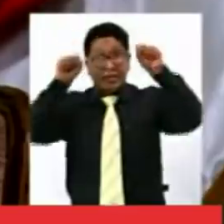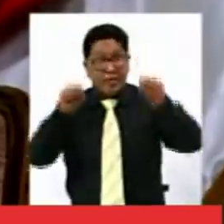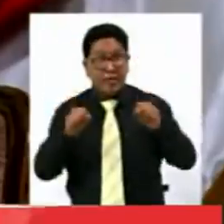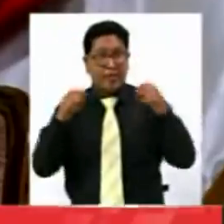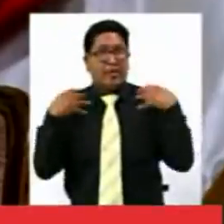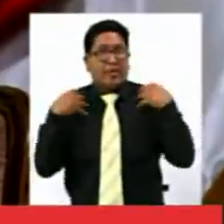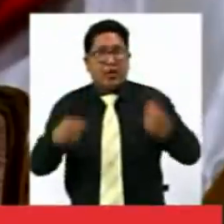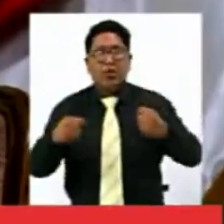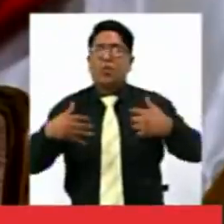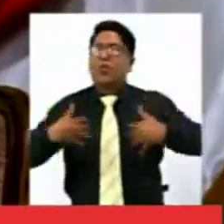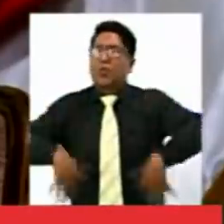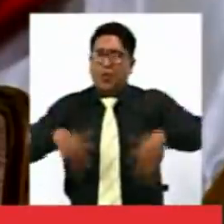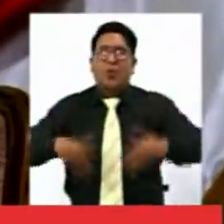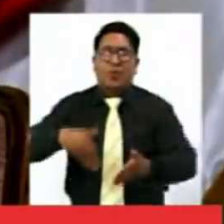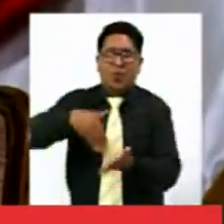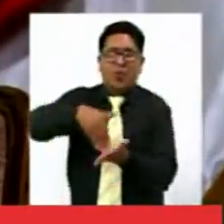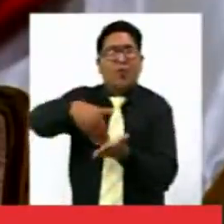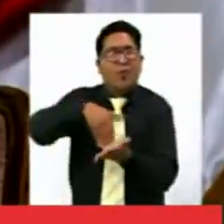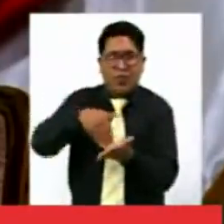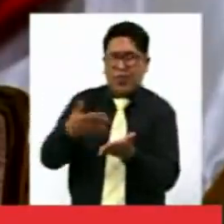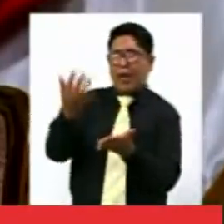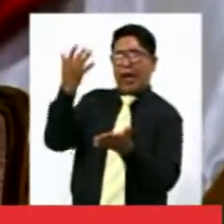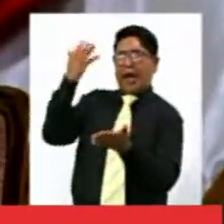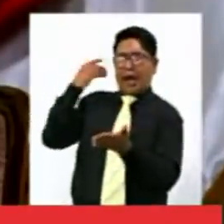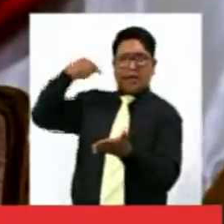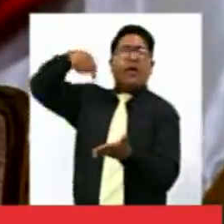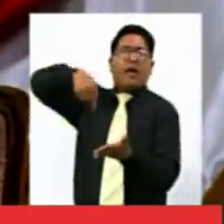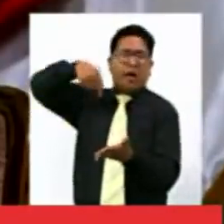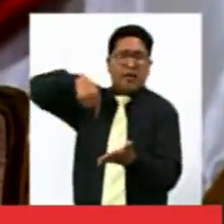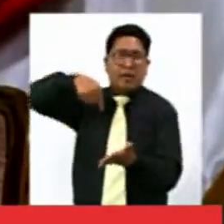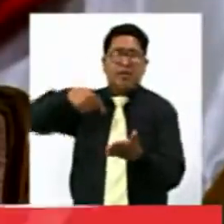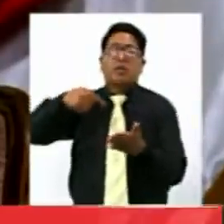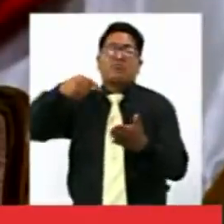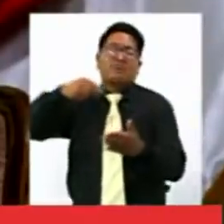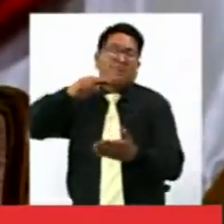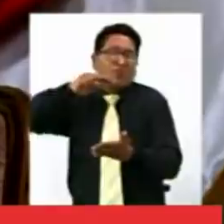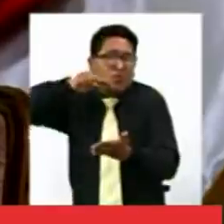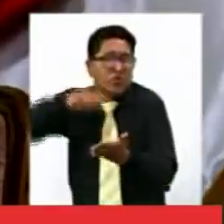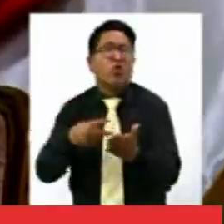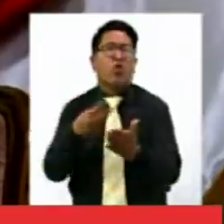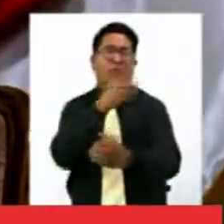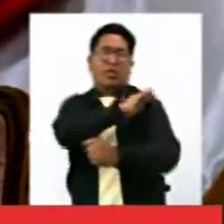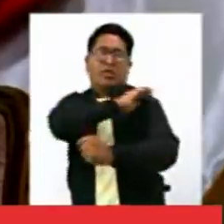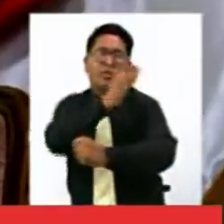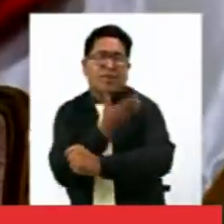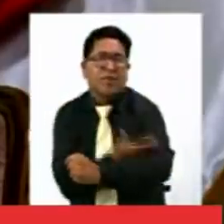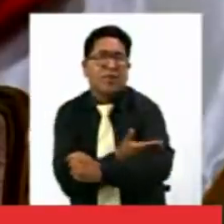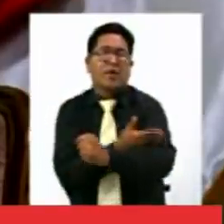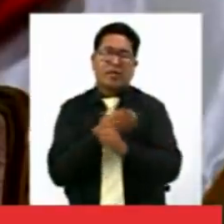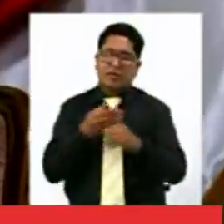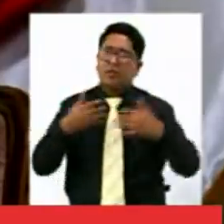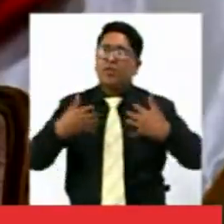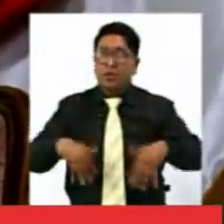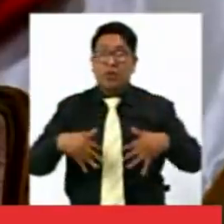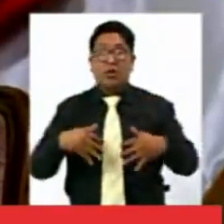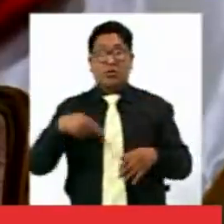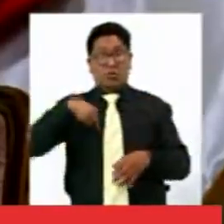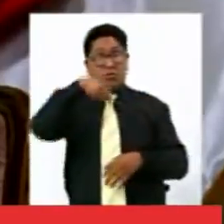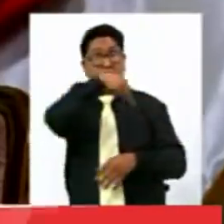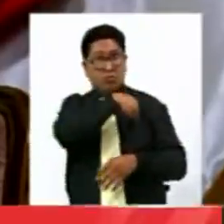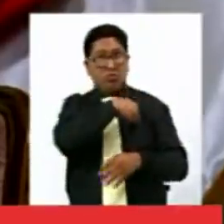y con muchas fallas por eso ahora nuestro esfuerzo debe ser el doble aún así hemos tomado